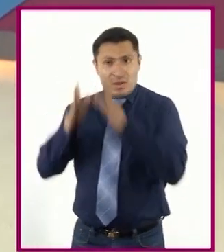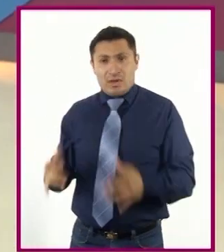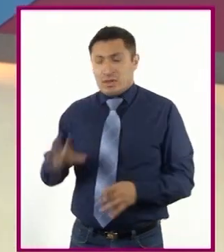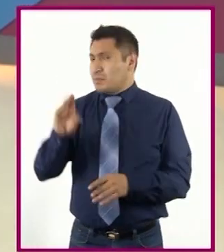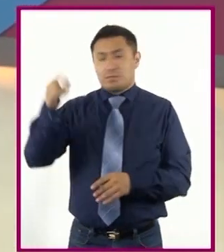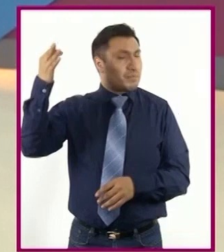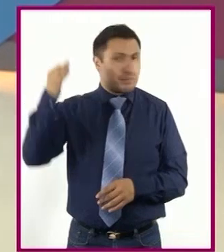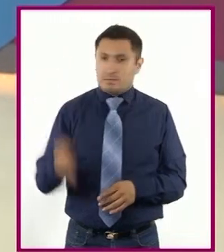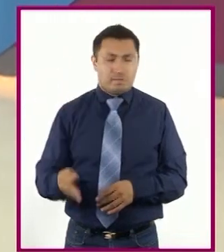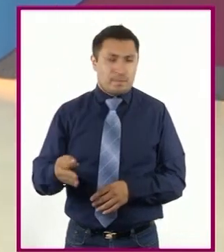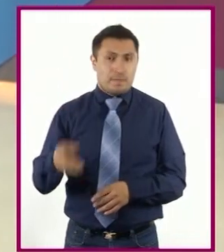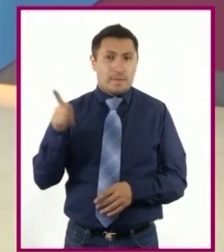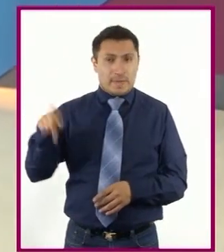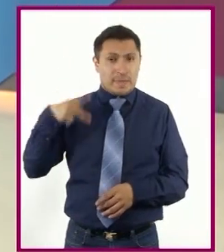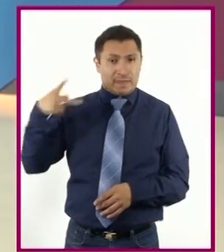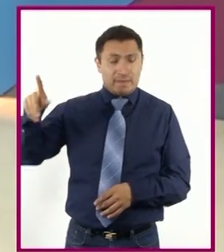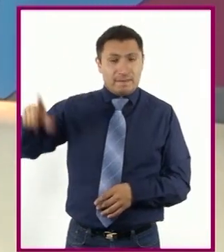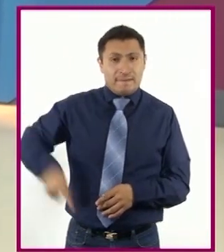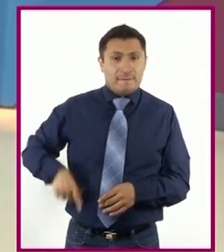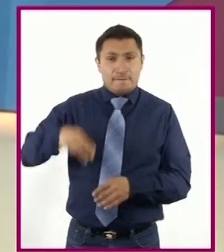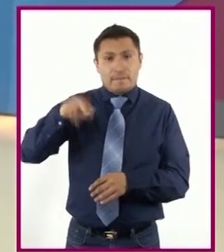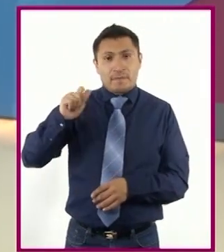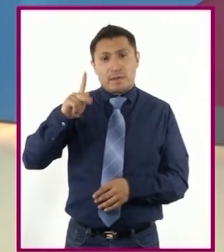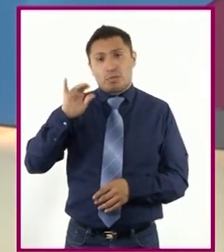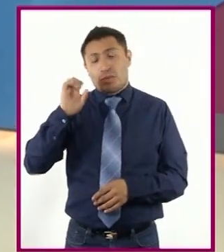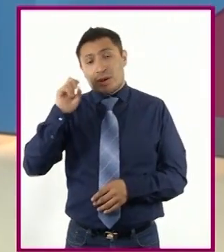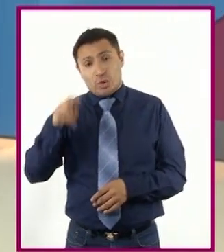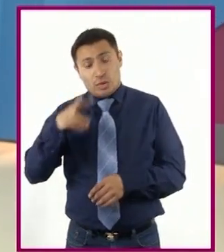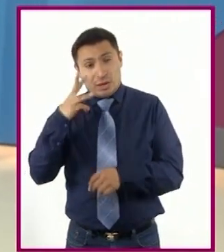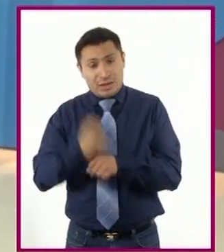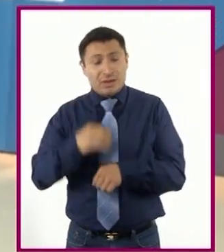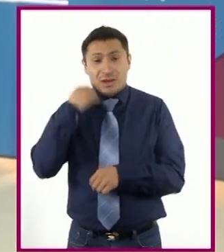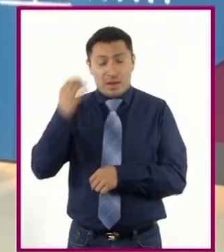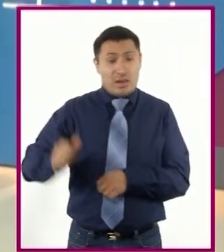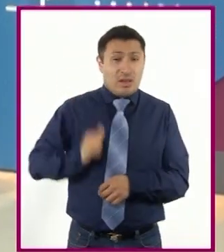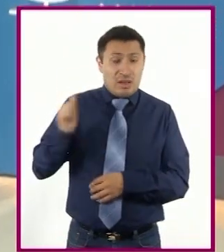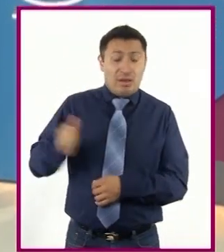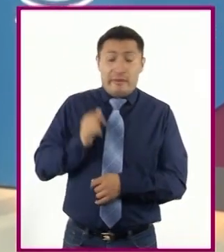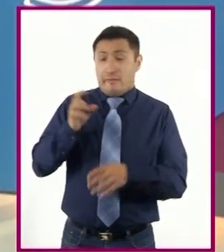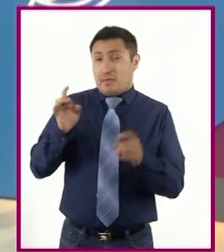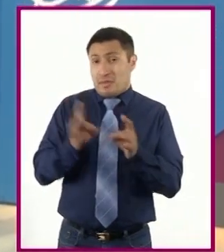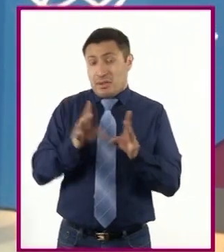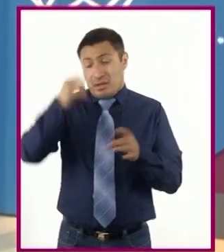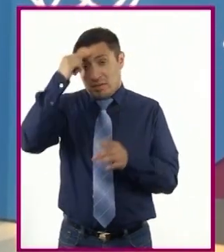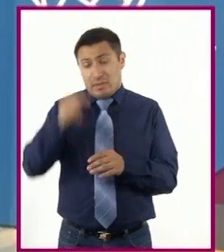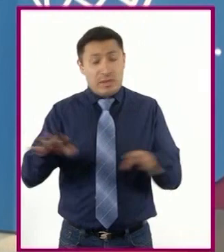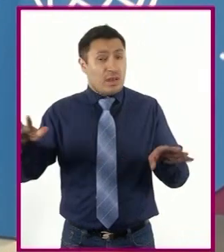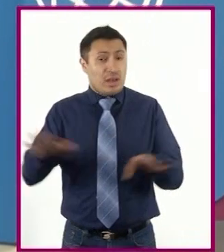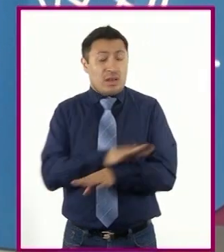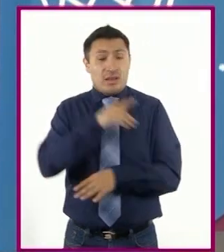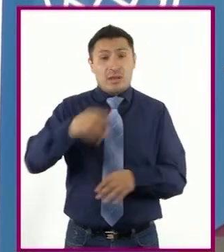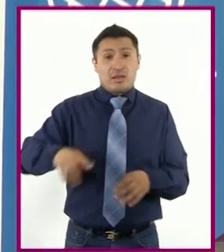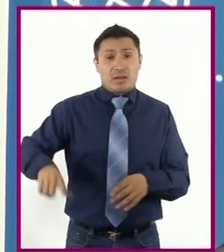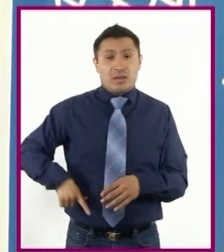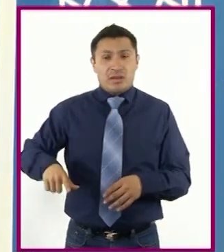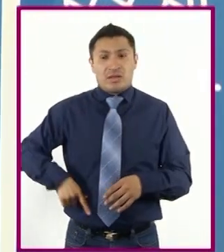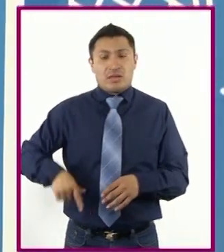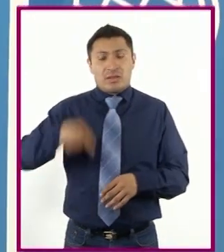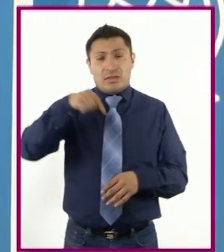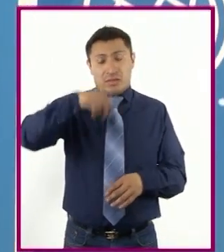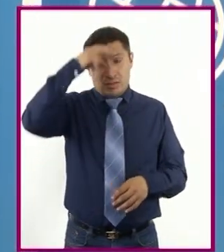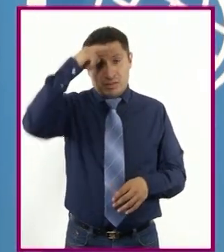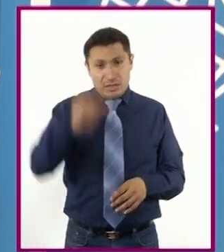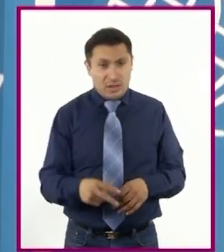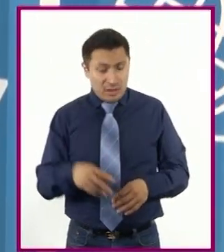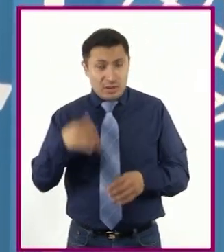aceptó, pues su emperador Napoleón III deseaba aprovecharse de la situación para reemplazar al gobierno republicano de